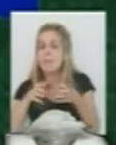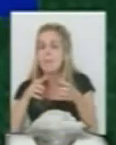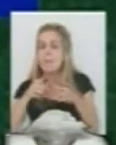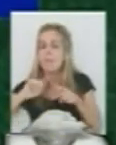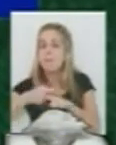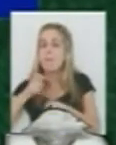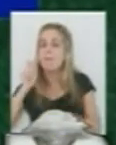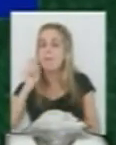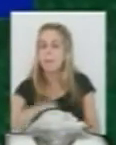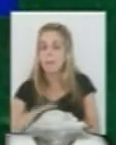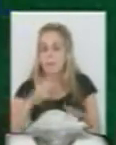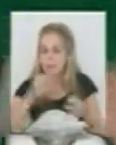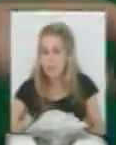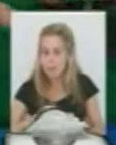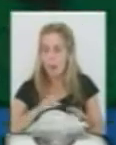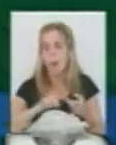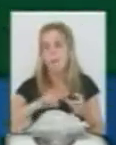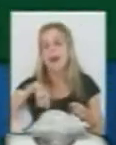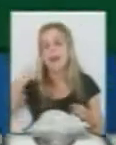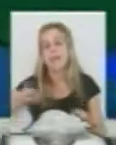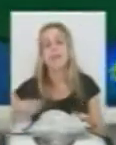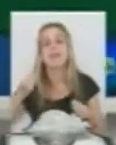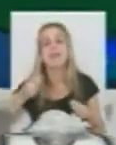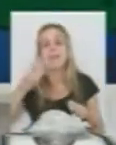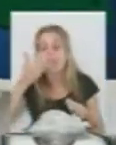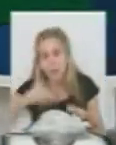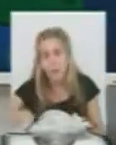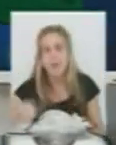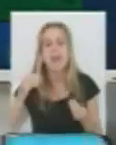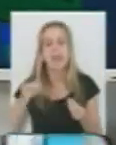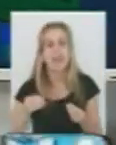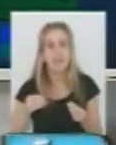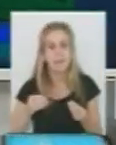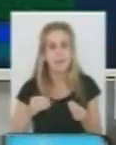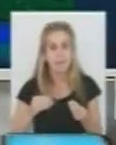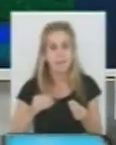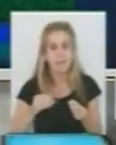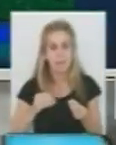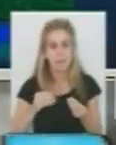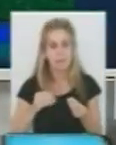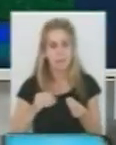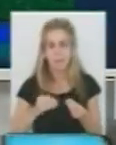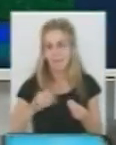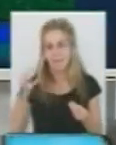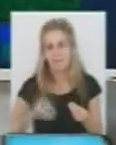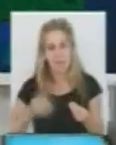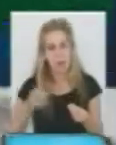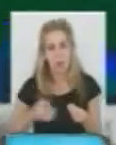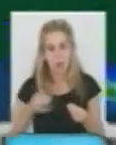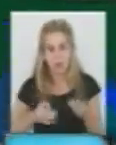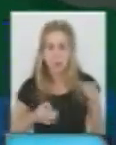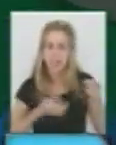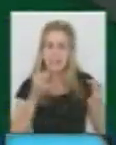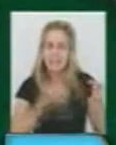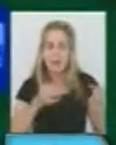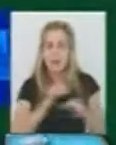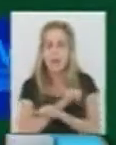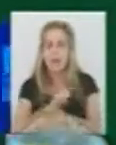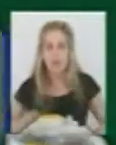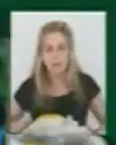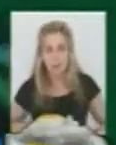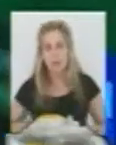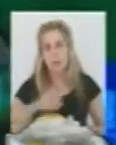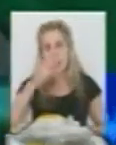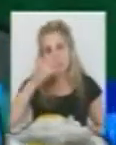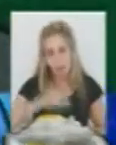partido de Insaurralde. Para después pasarse, y esto lo decimos de muy buena fuente, por más que digan naranja, la Jessica